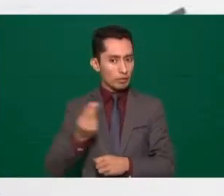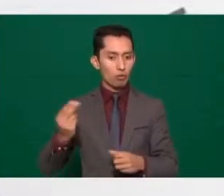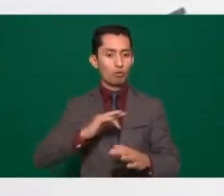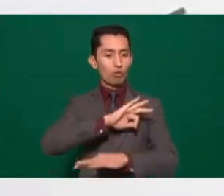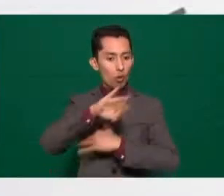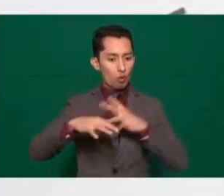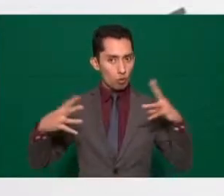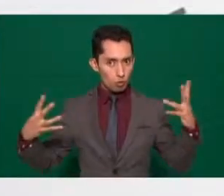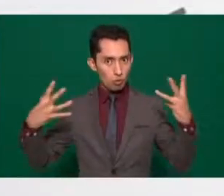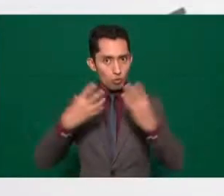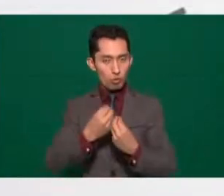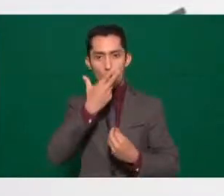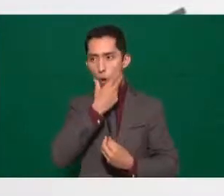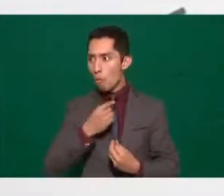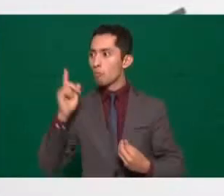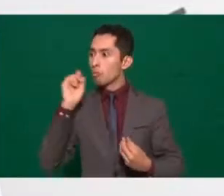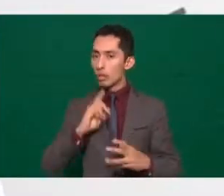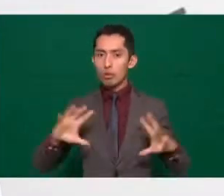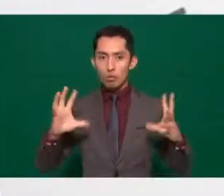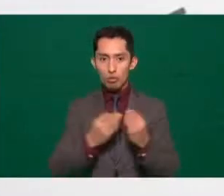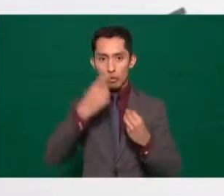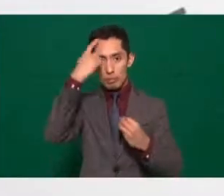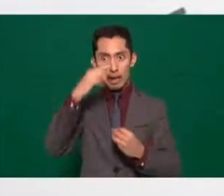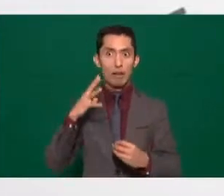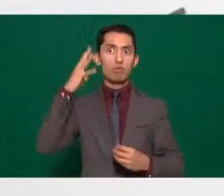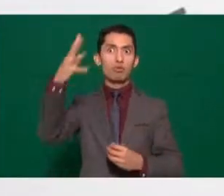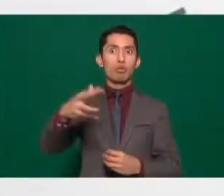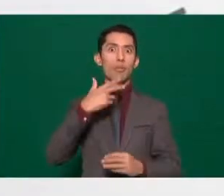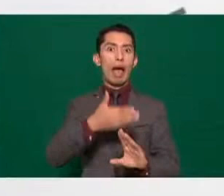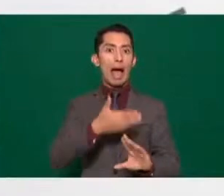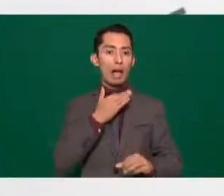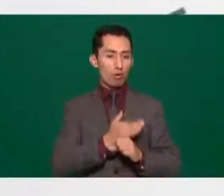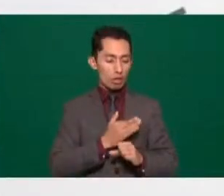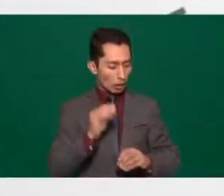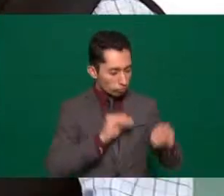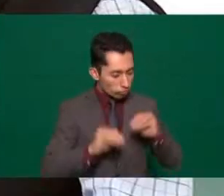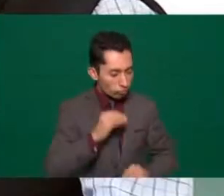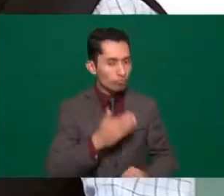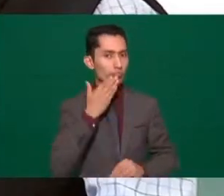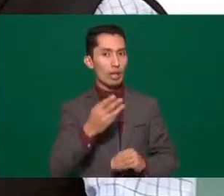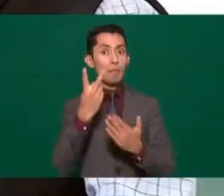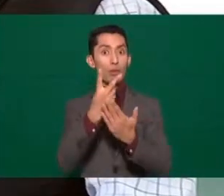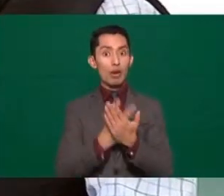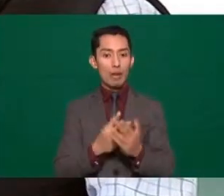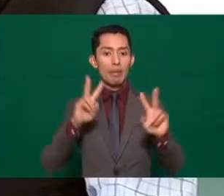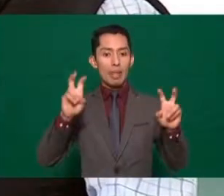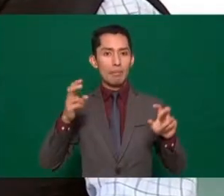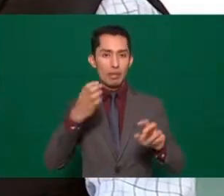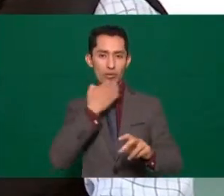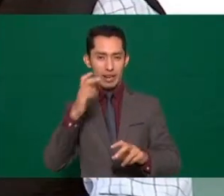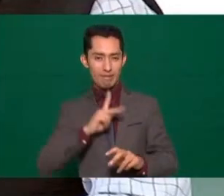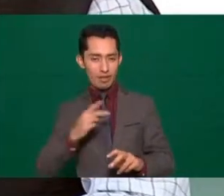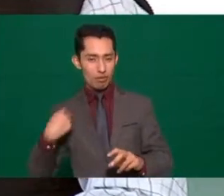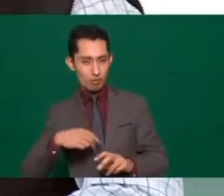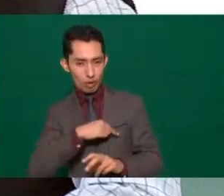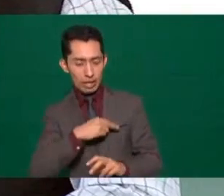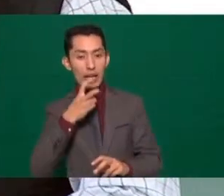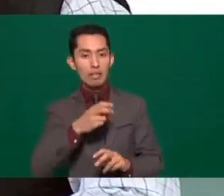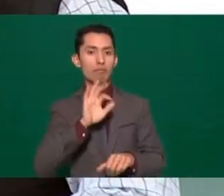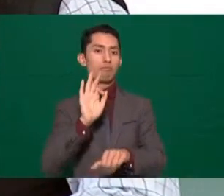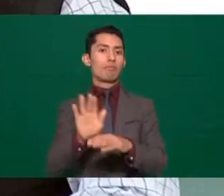todos en la construcción del futuro. Este programa ha permitido que en el Estado se